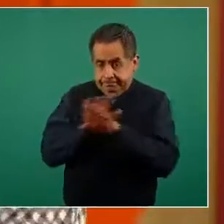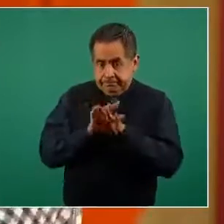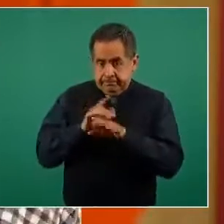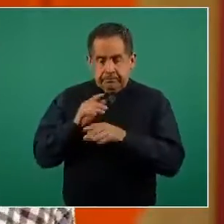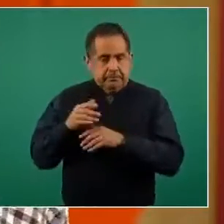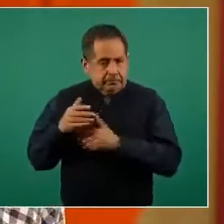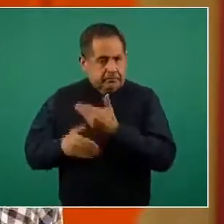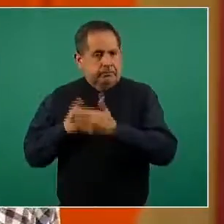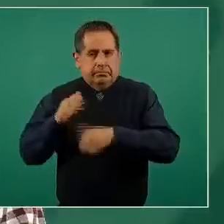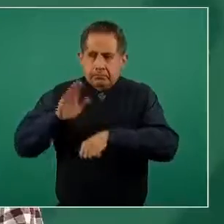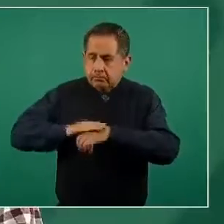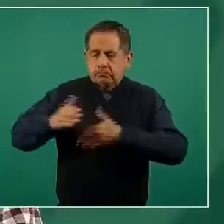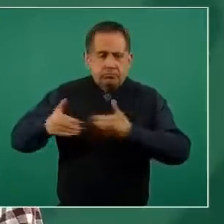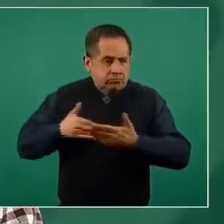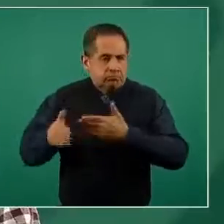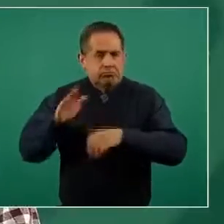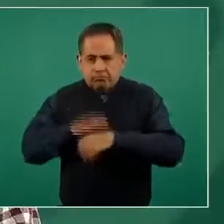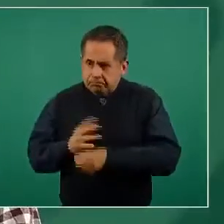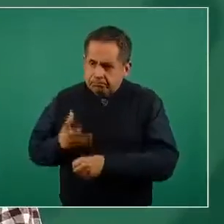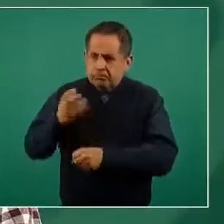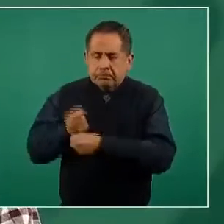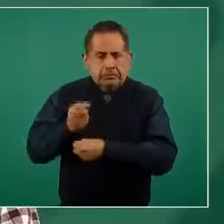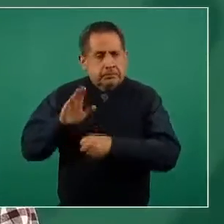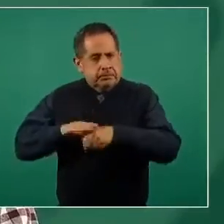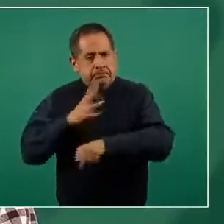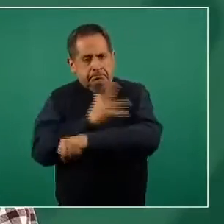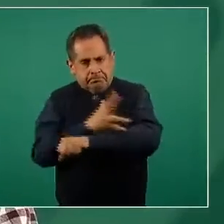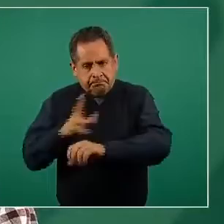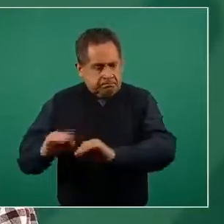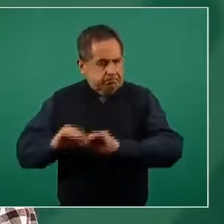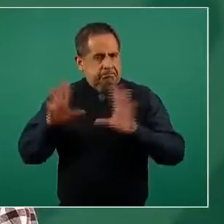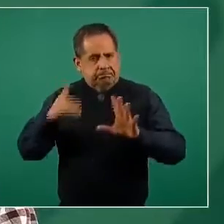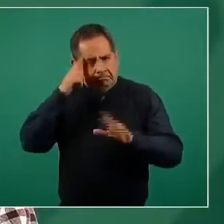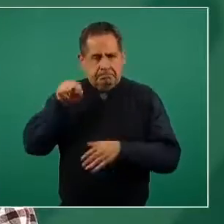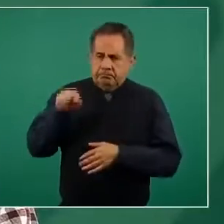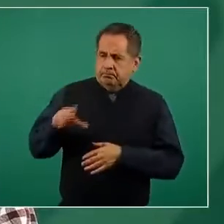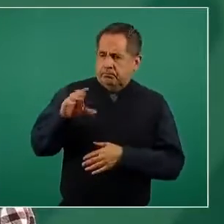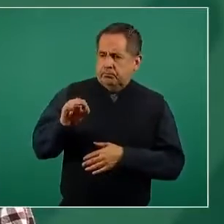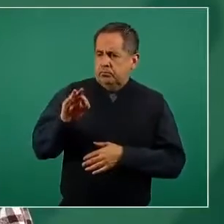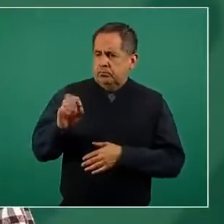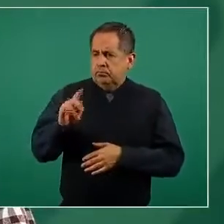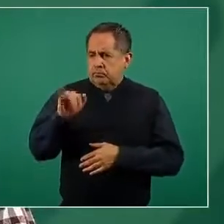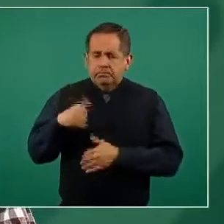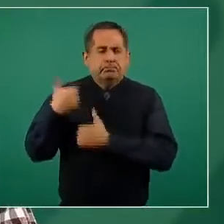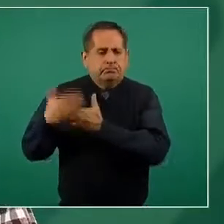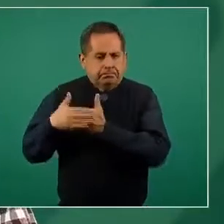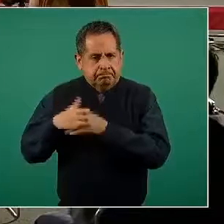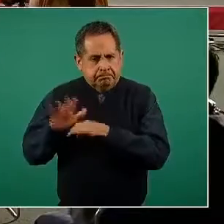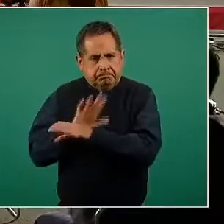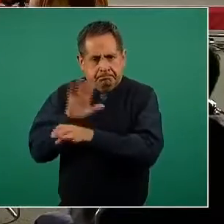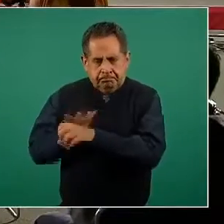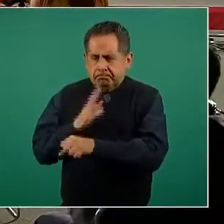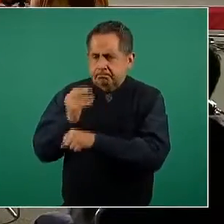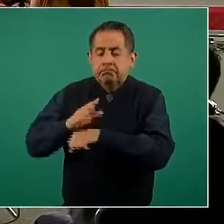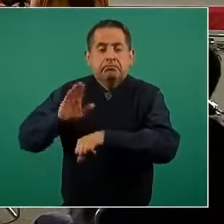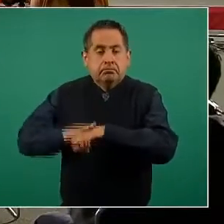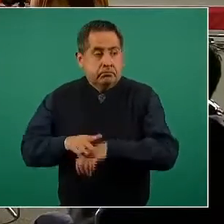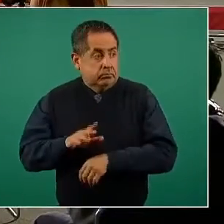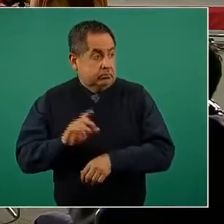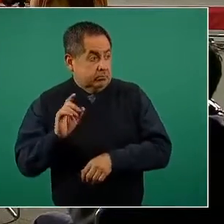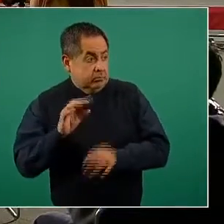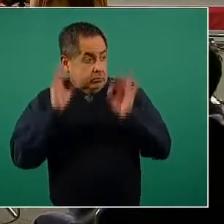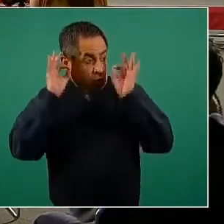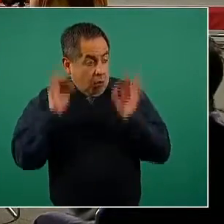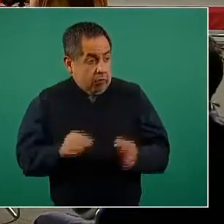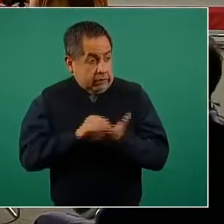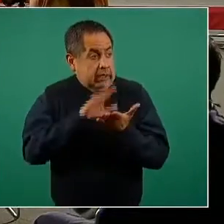para modernizar, fortalecer, hacer más transparente a la COFEPRIS, tenemos que hacer cambios adicionales. Cuando ya sean oficiales,